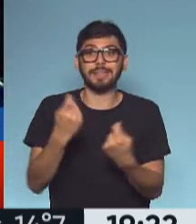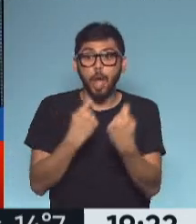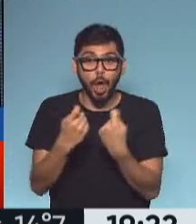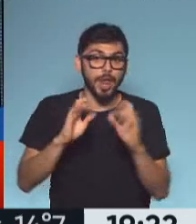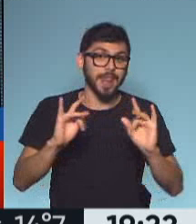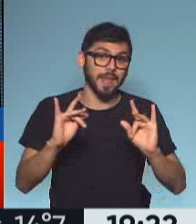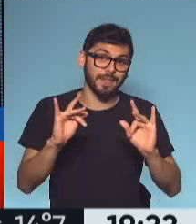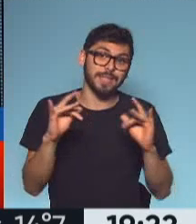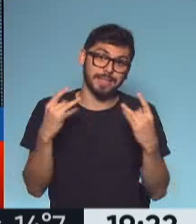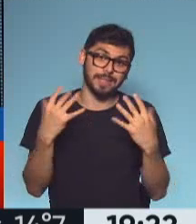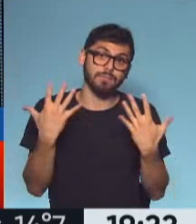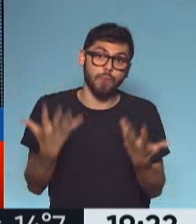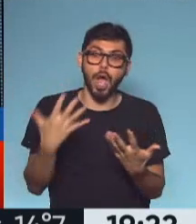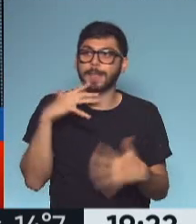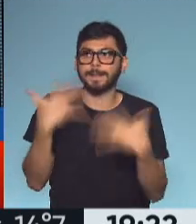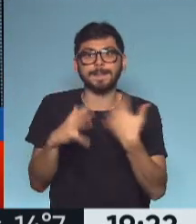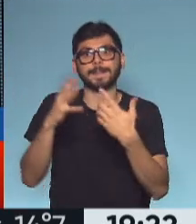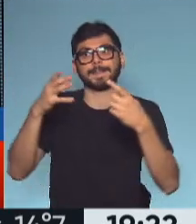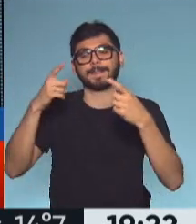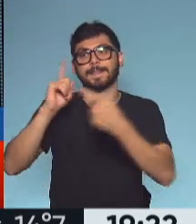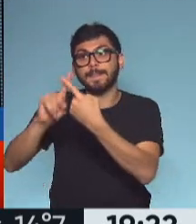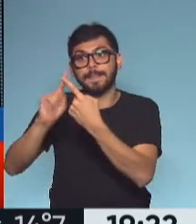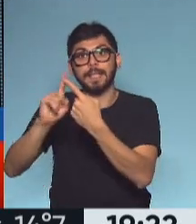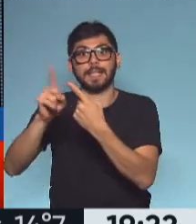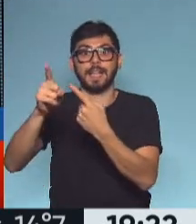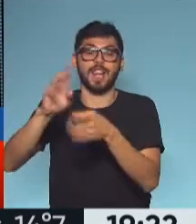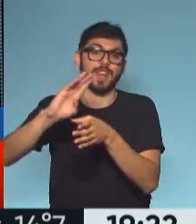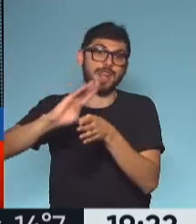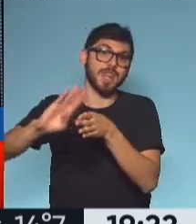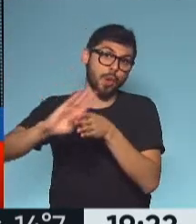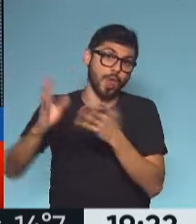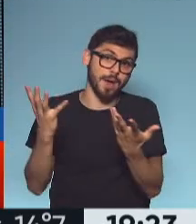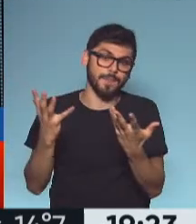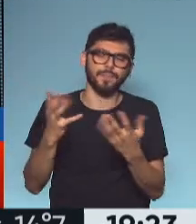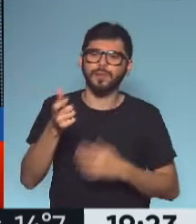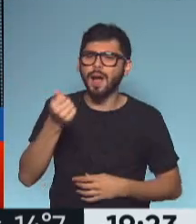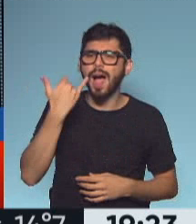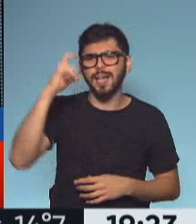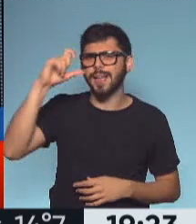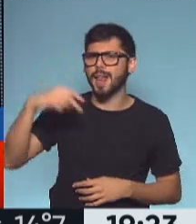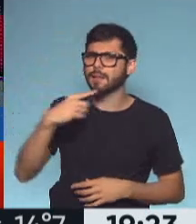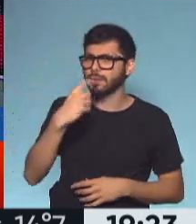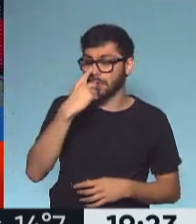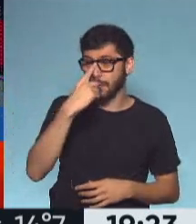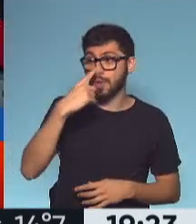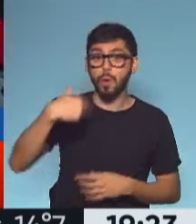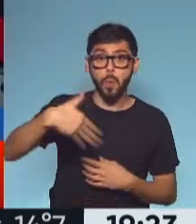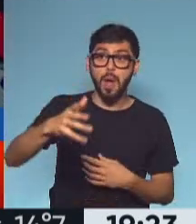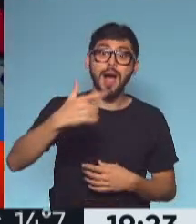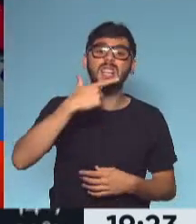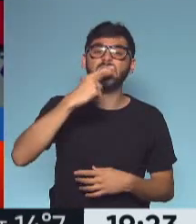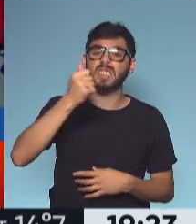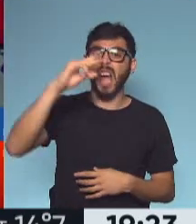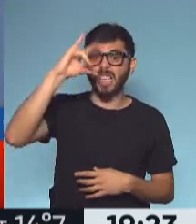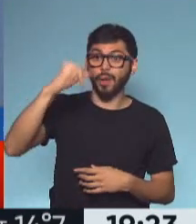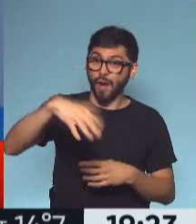y es muy delicado, ¿no? Por eso la urgencia, la importancia de renegociar estas deudas. Ayeler, ¿y viene Sánchez a la Argentina? Sí, va a